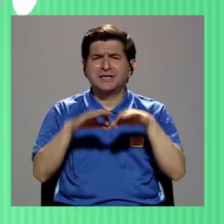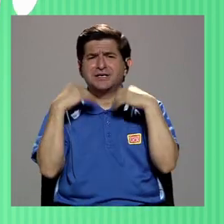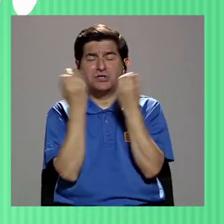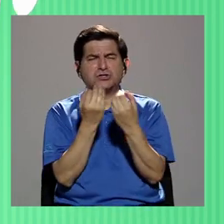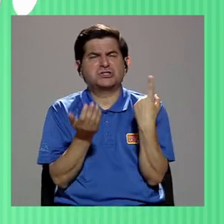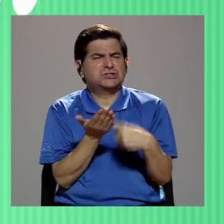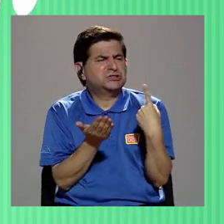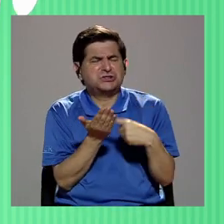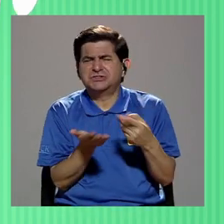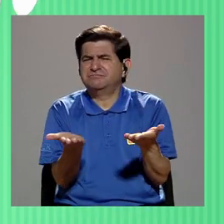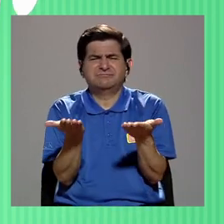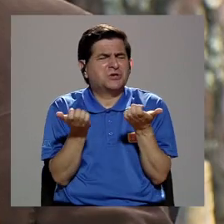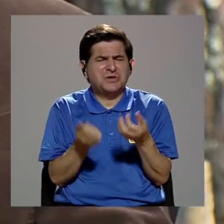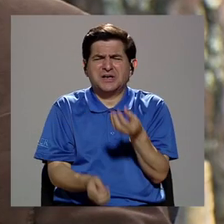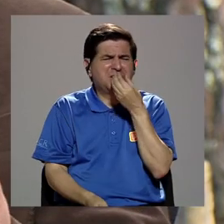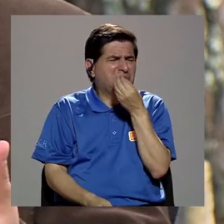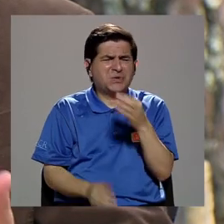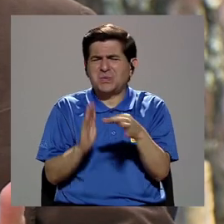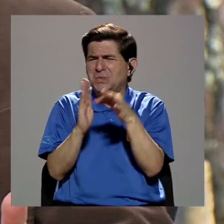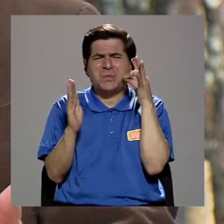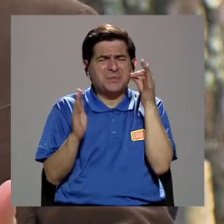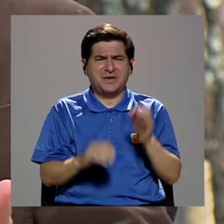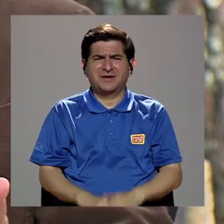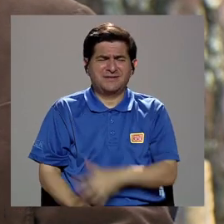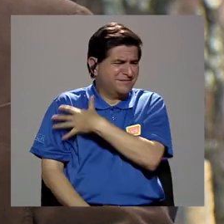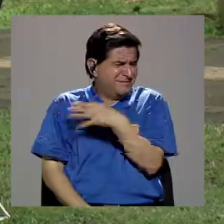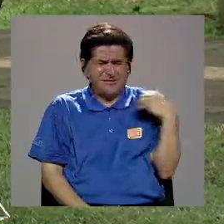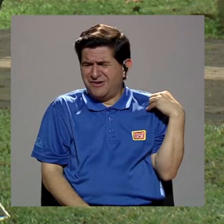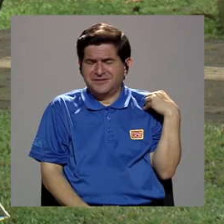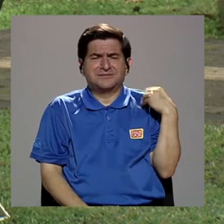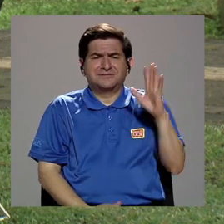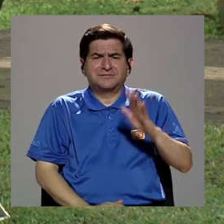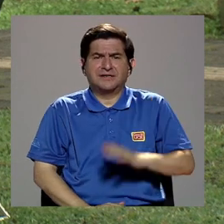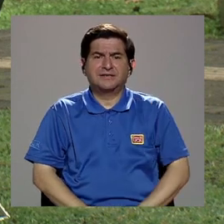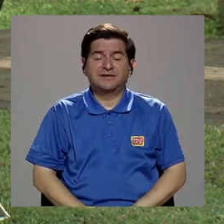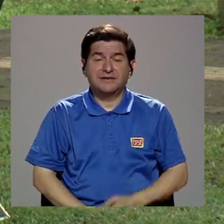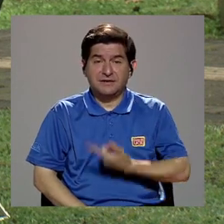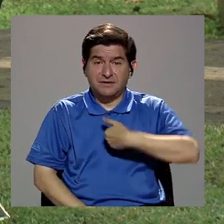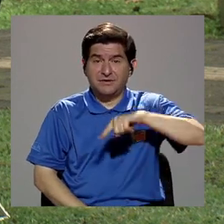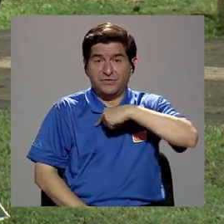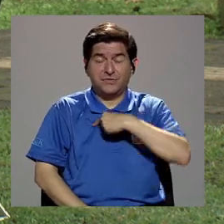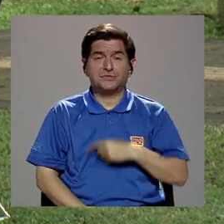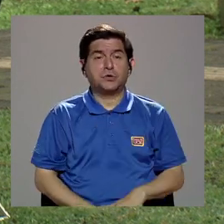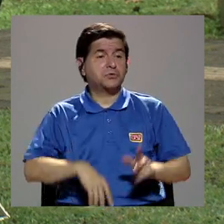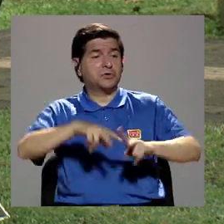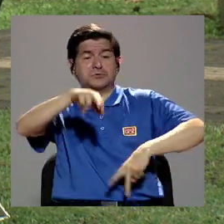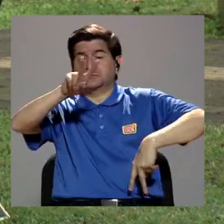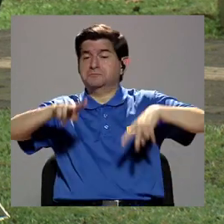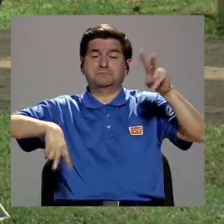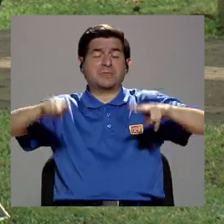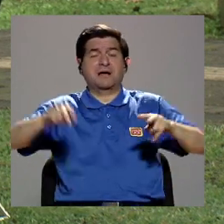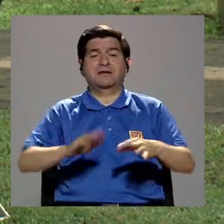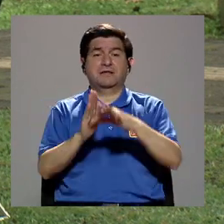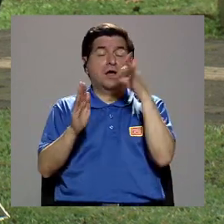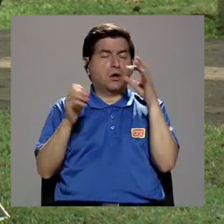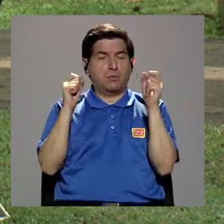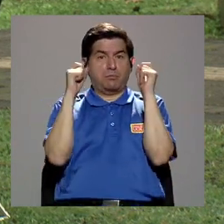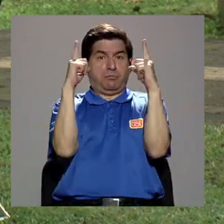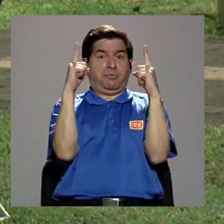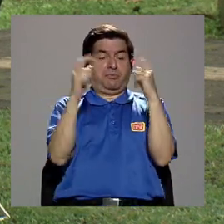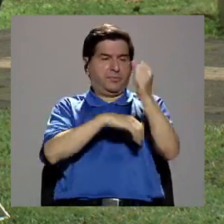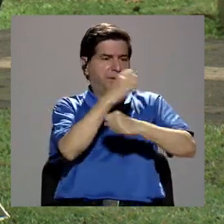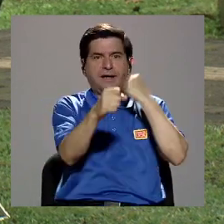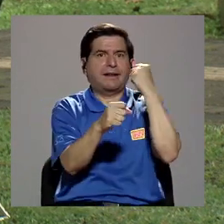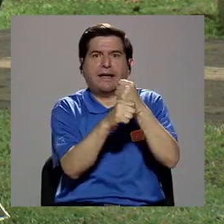pelea, porque no comen frutas. Sí. ¿Verdad? Hay gente que no le gusta comer frutas. Nosotros gozamos de una variedad de frutas impresionante a lo largo del